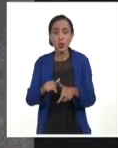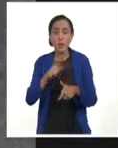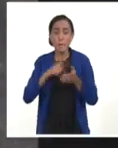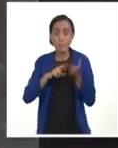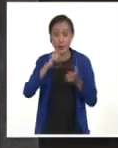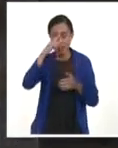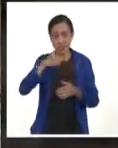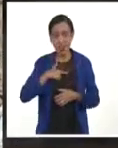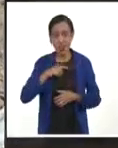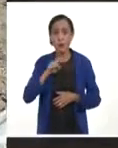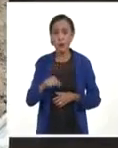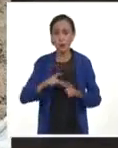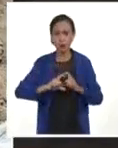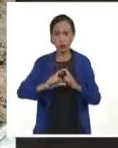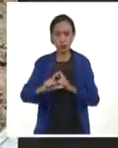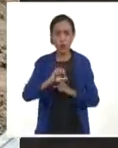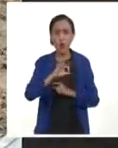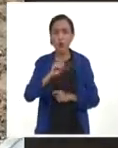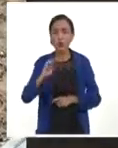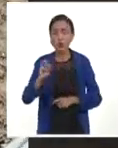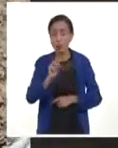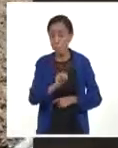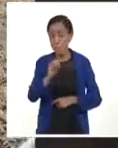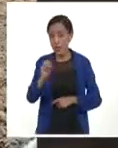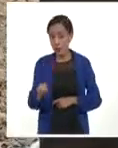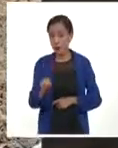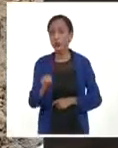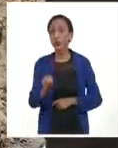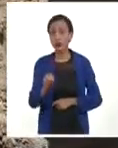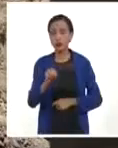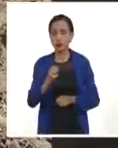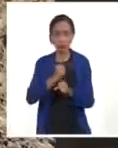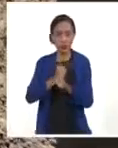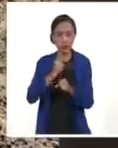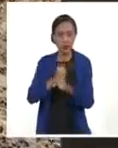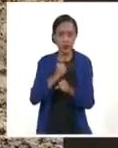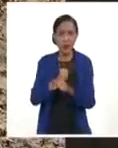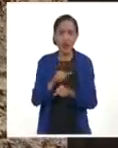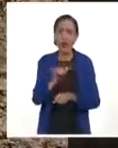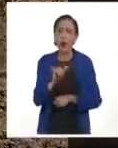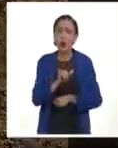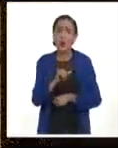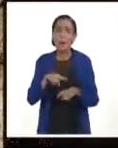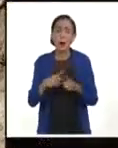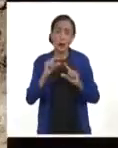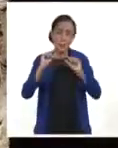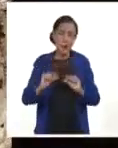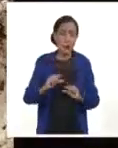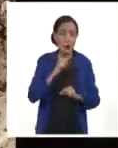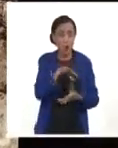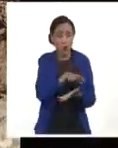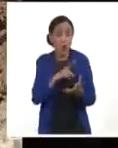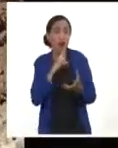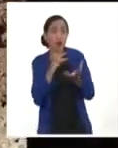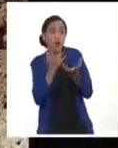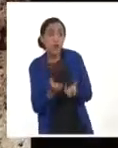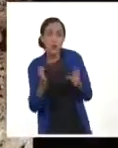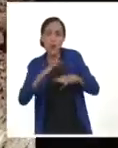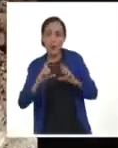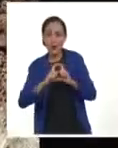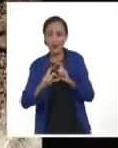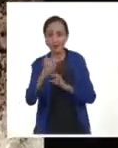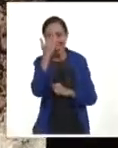con conductos de 800 milímetros que se ejecuta para mitigar los efectos de la sequía en el sistema